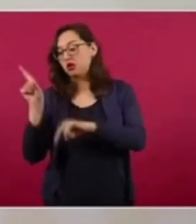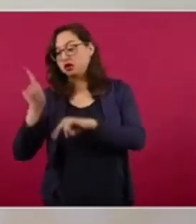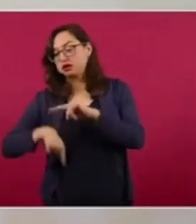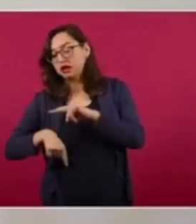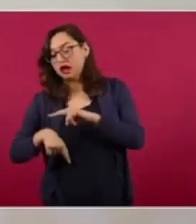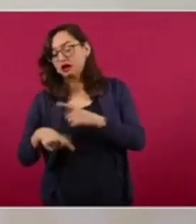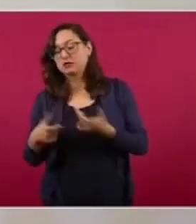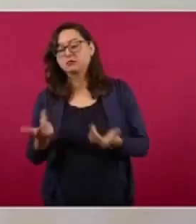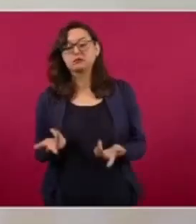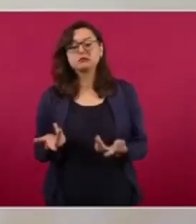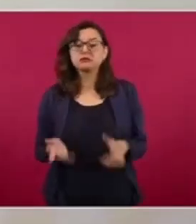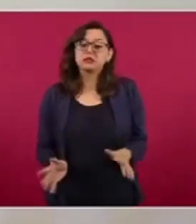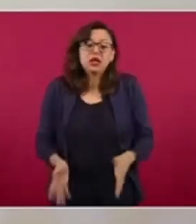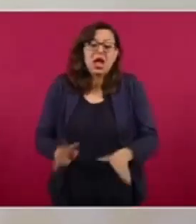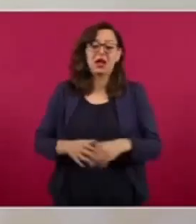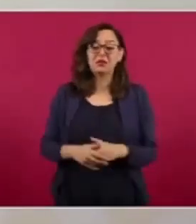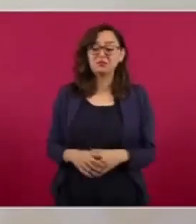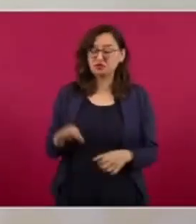quedan